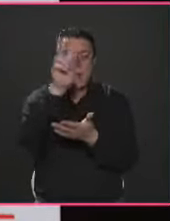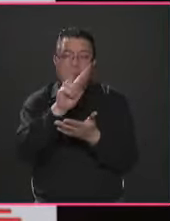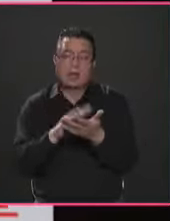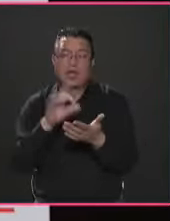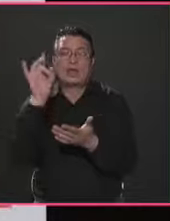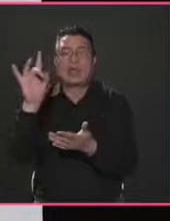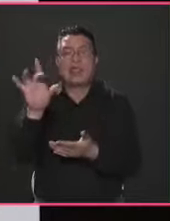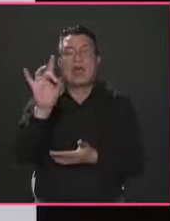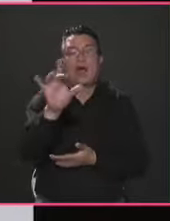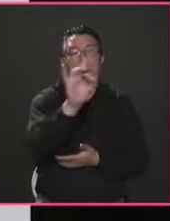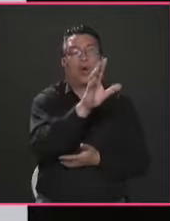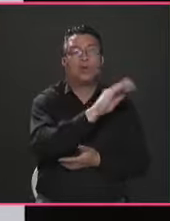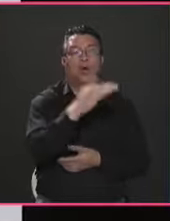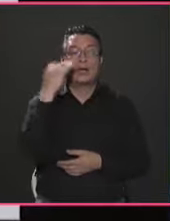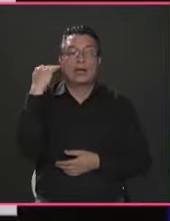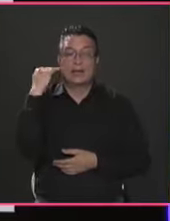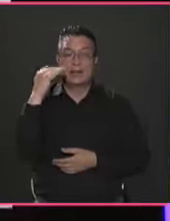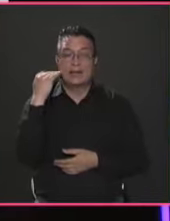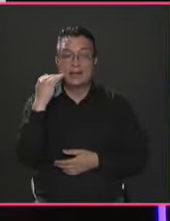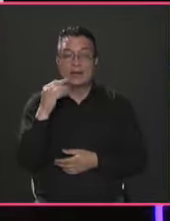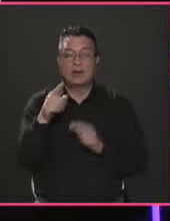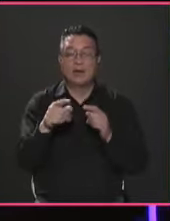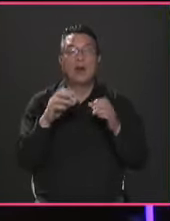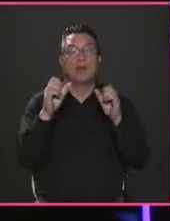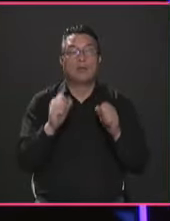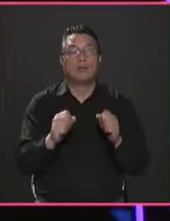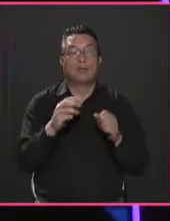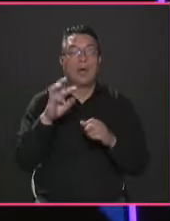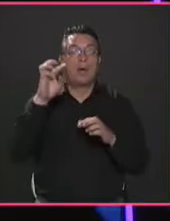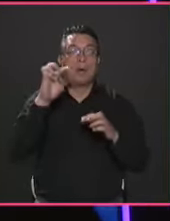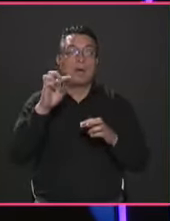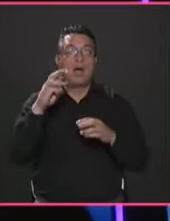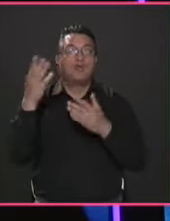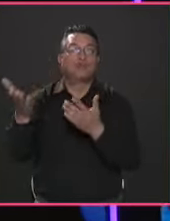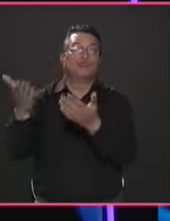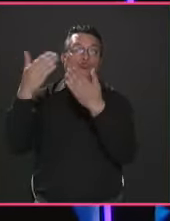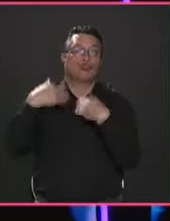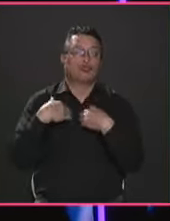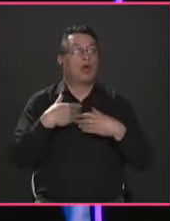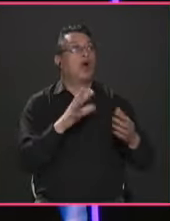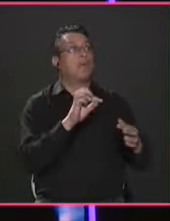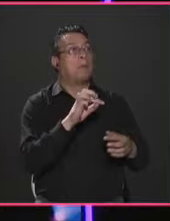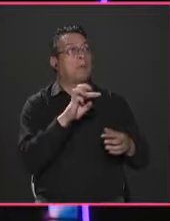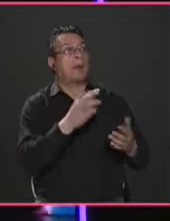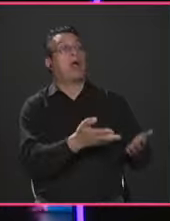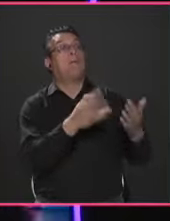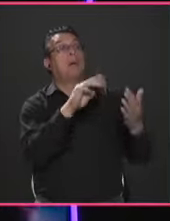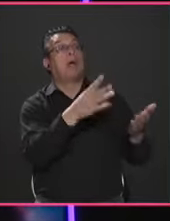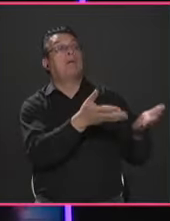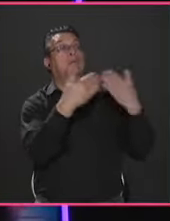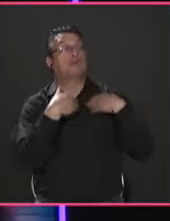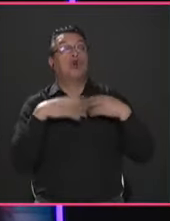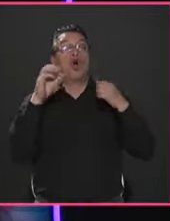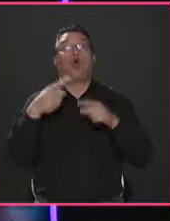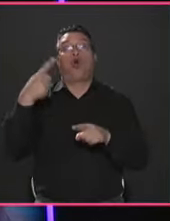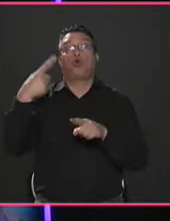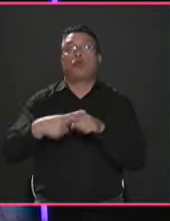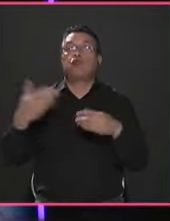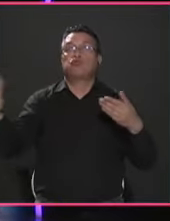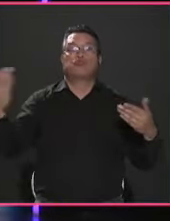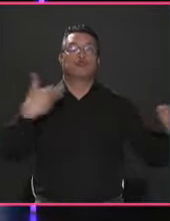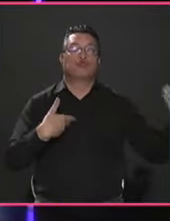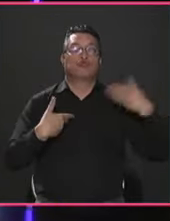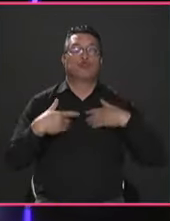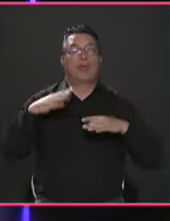de cada una de los del del niño o niña en aplo tipo materno herencia materna herencia paterna o común ya y